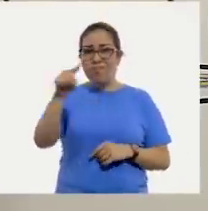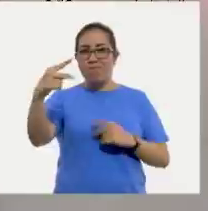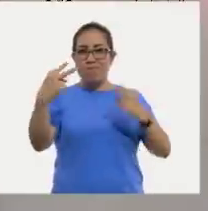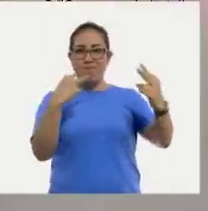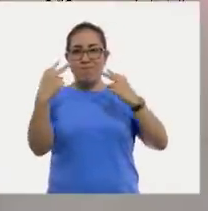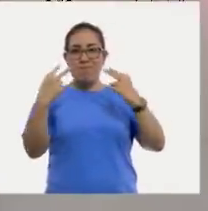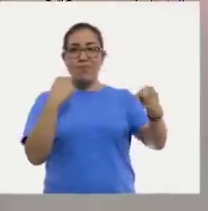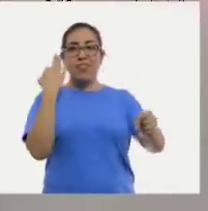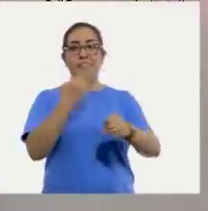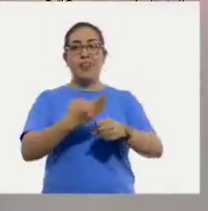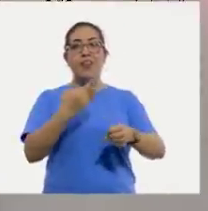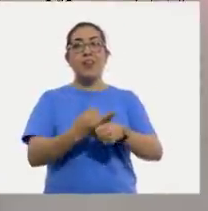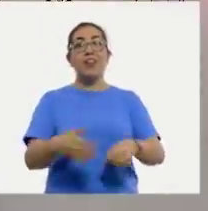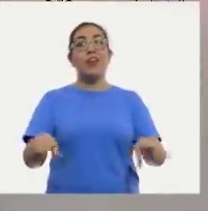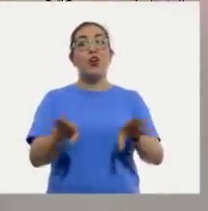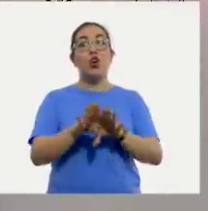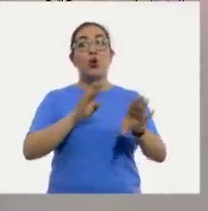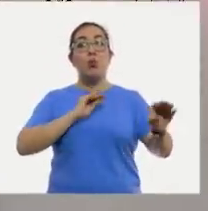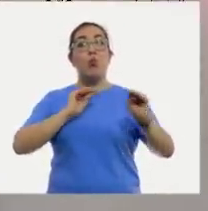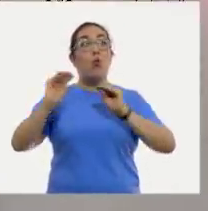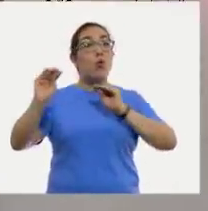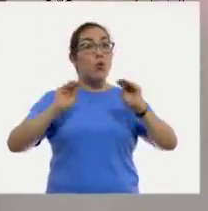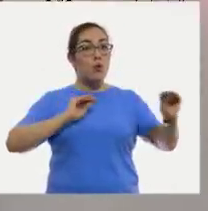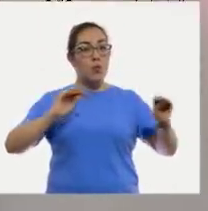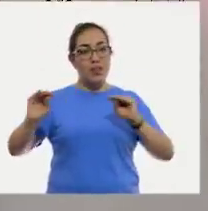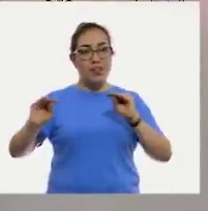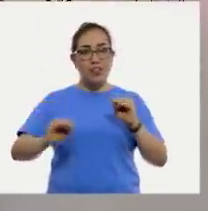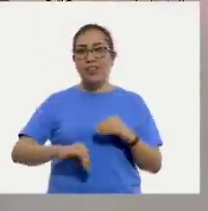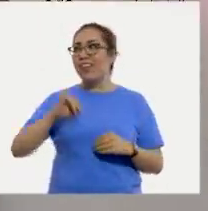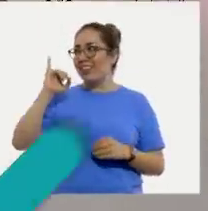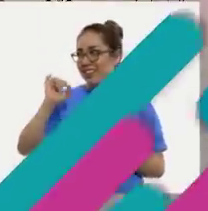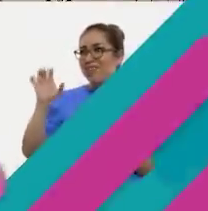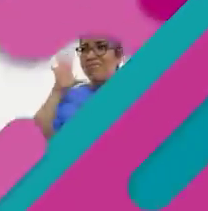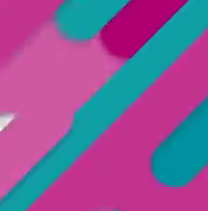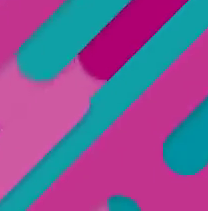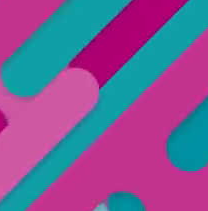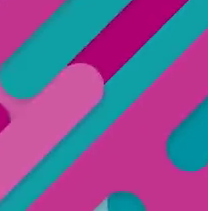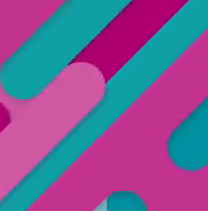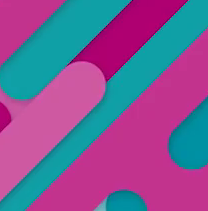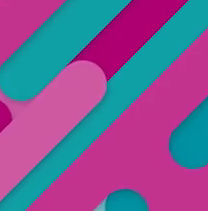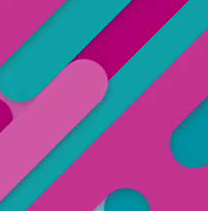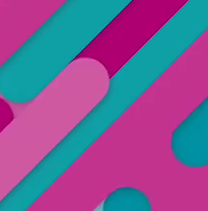movemos también? Uy, pues me encantaría. Wow, adelante. Pues voy por mi chelo. Gracias.